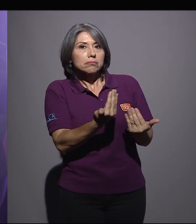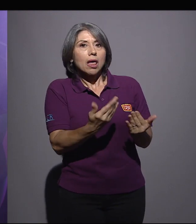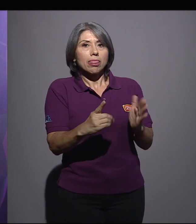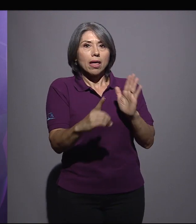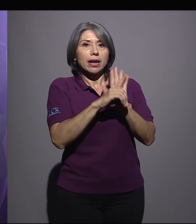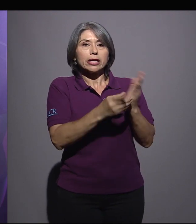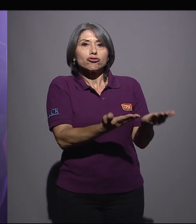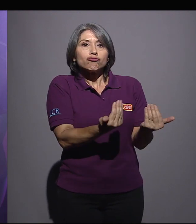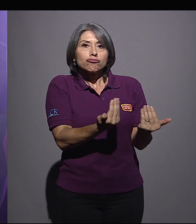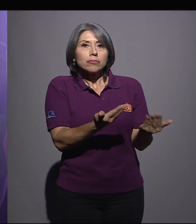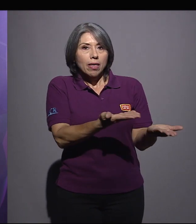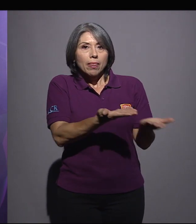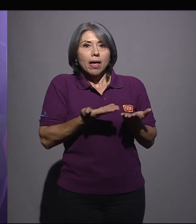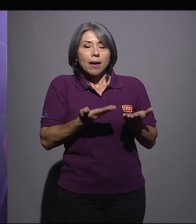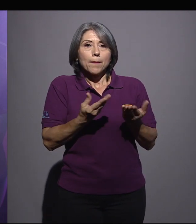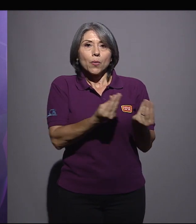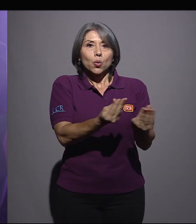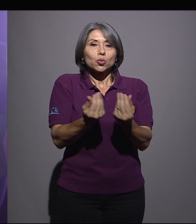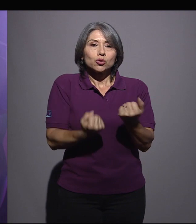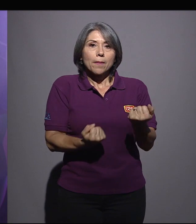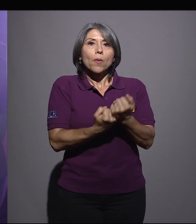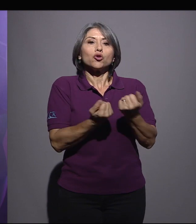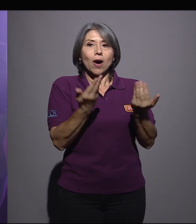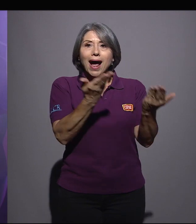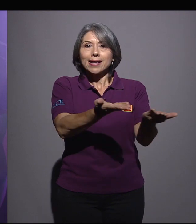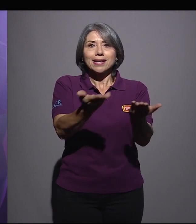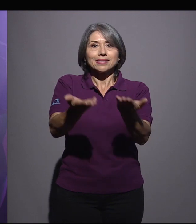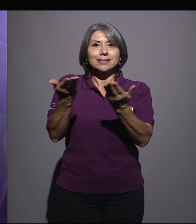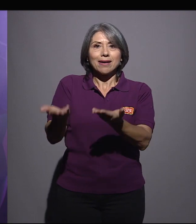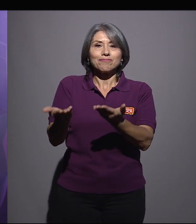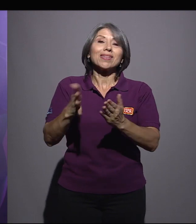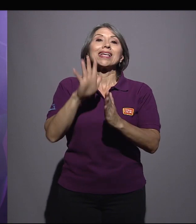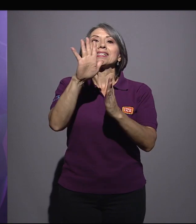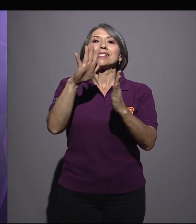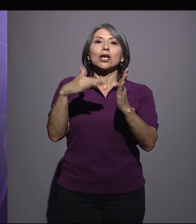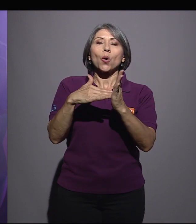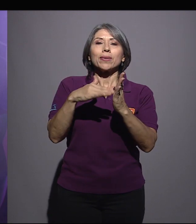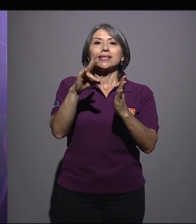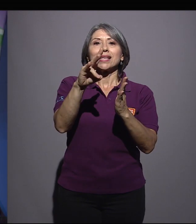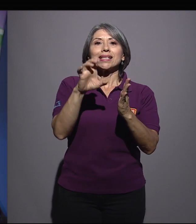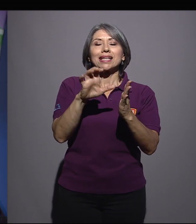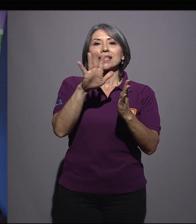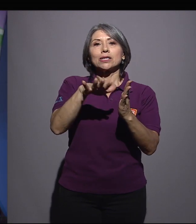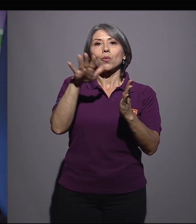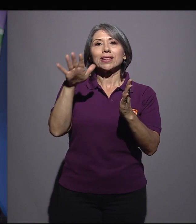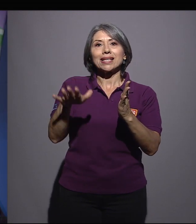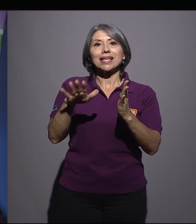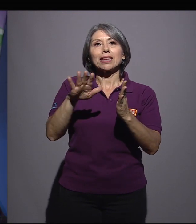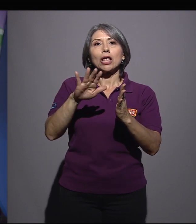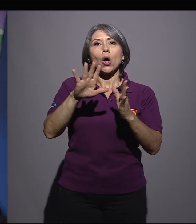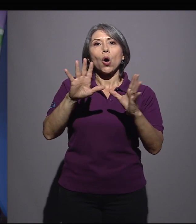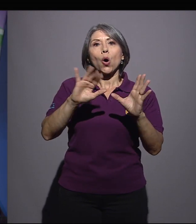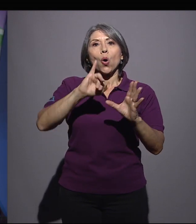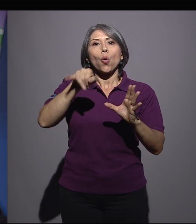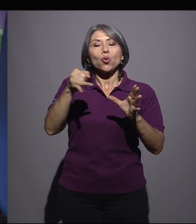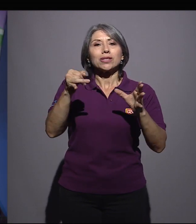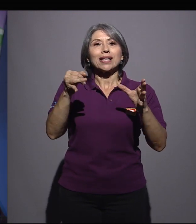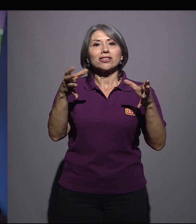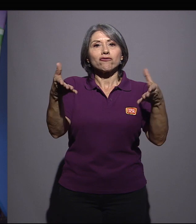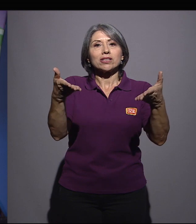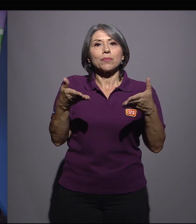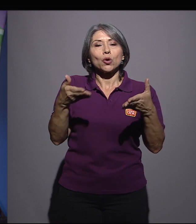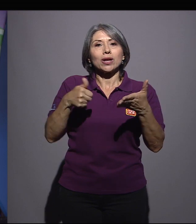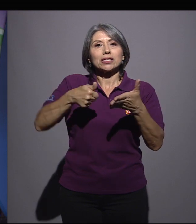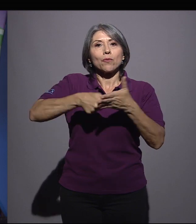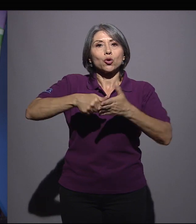estos productos de apoyo, porque ahí están. Cada una de las 5.755 juntas receptoras de votos tienen el kit completo de